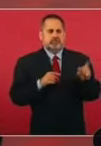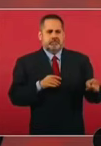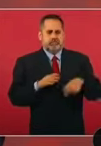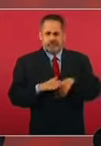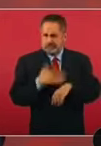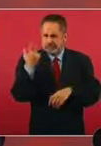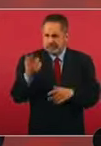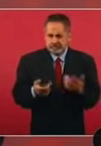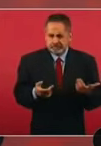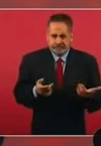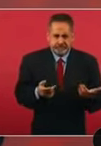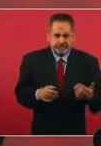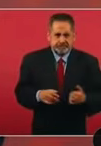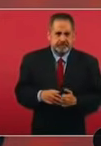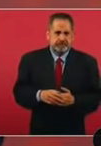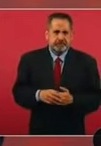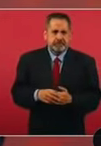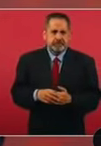Porque